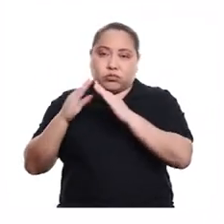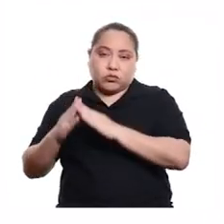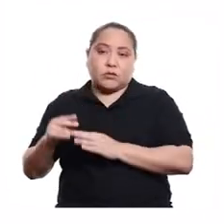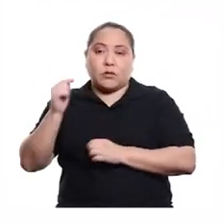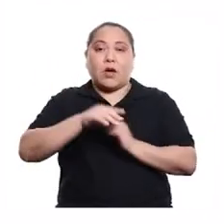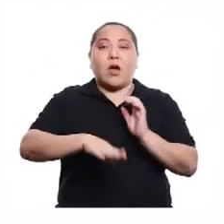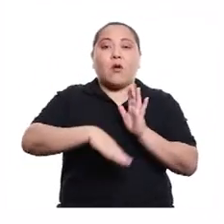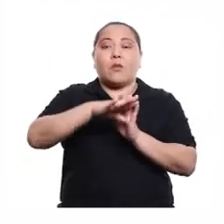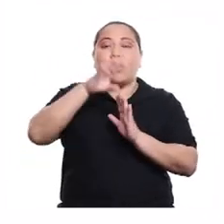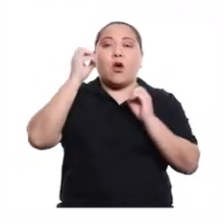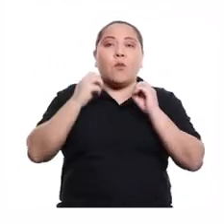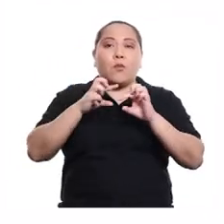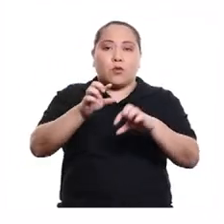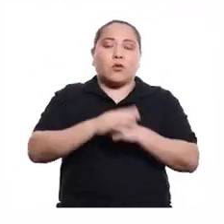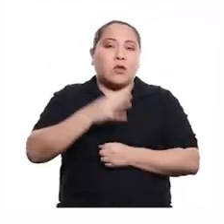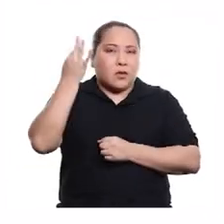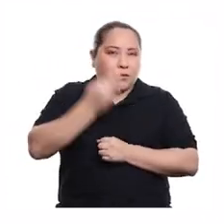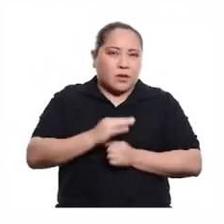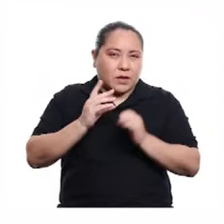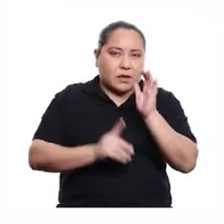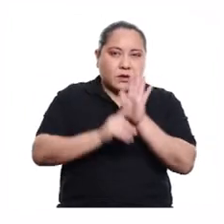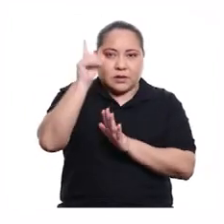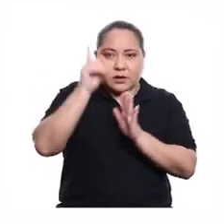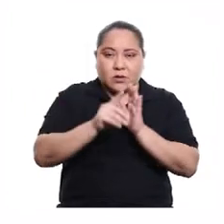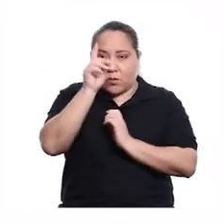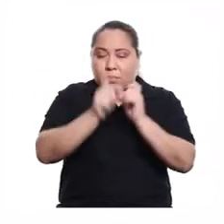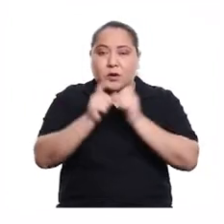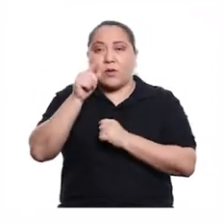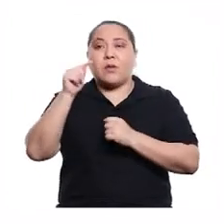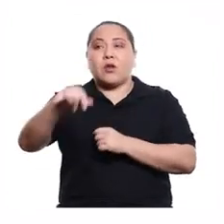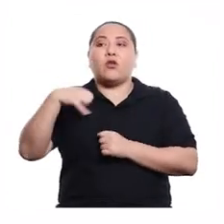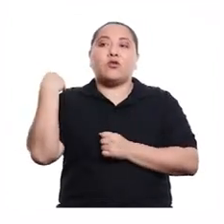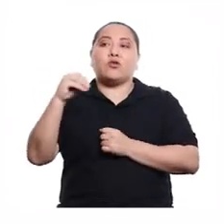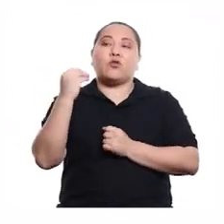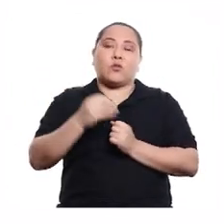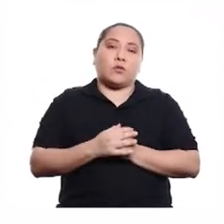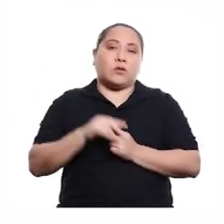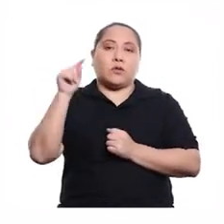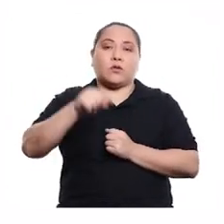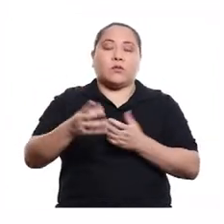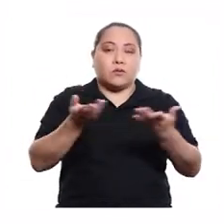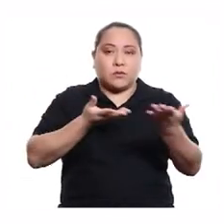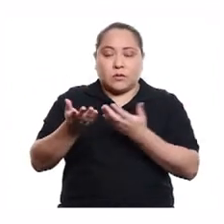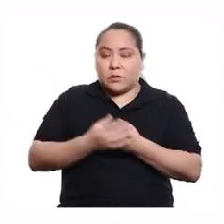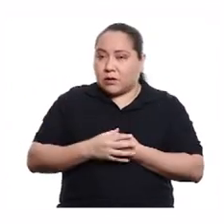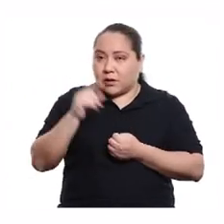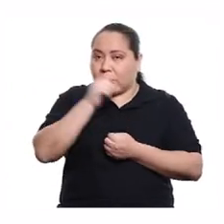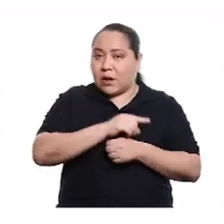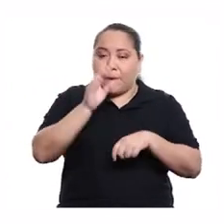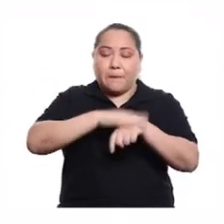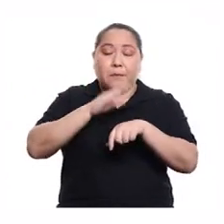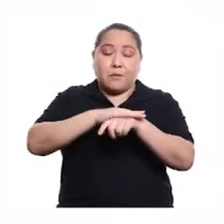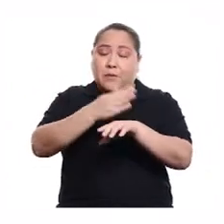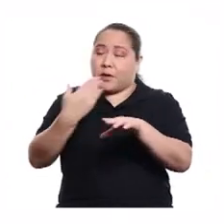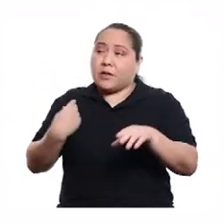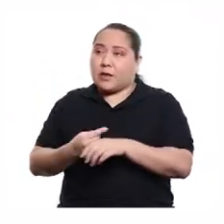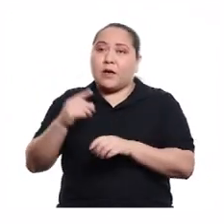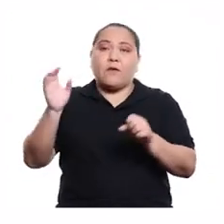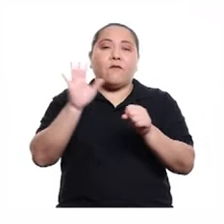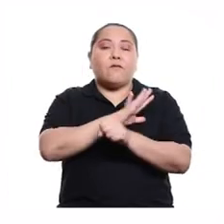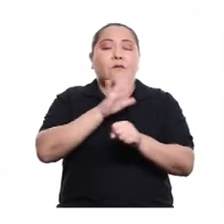ciudadana. Incrementar las oportunidades reales de desarrollo humano para los jóvenes. Atender y prevenir de